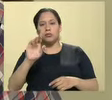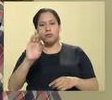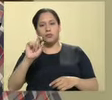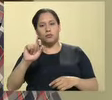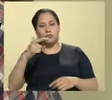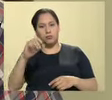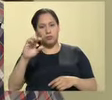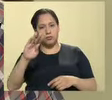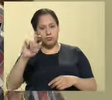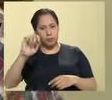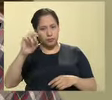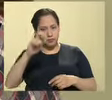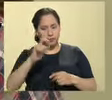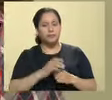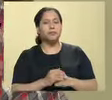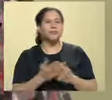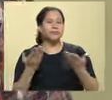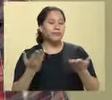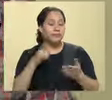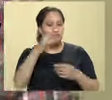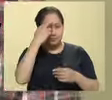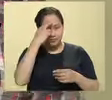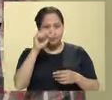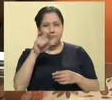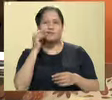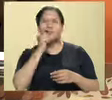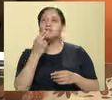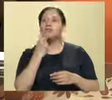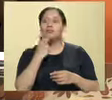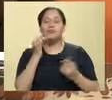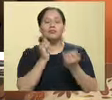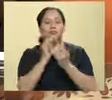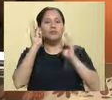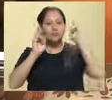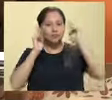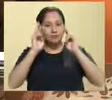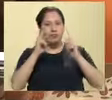www.usalo.df.gob.mx. Así que recuerde, hay que usarlo y hay que visitar esta página.